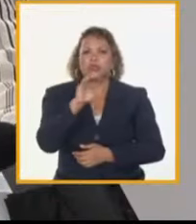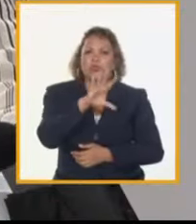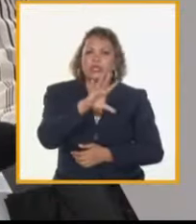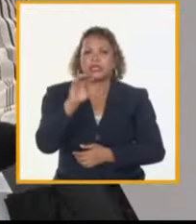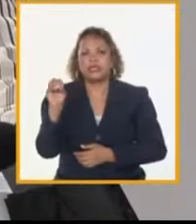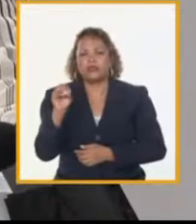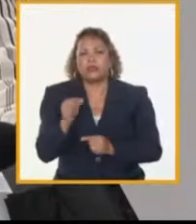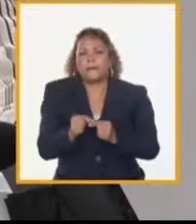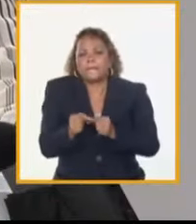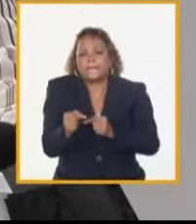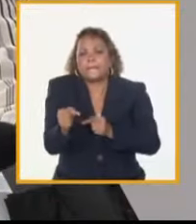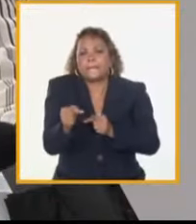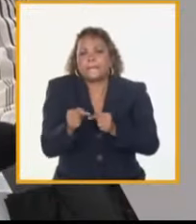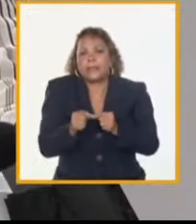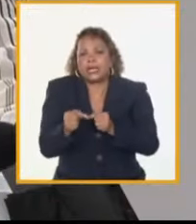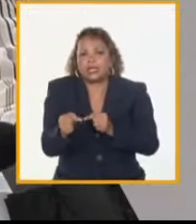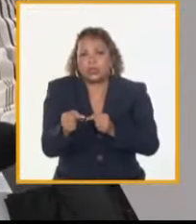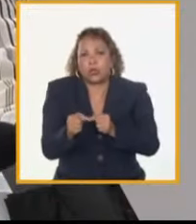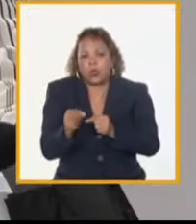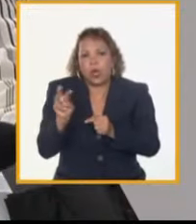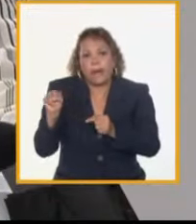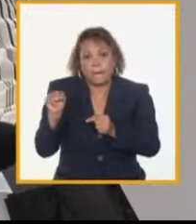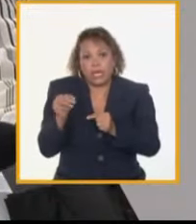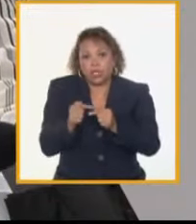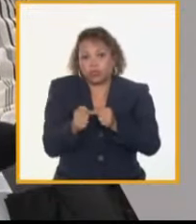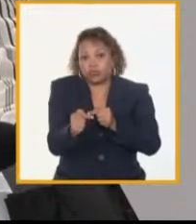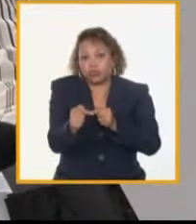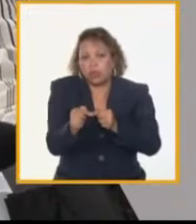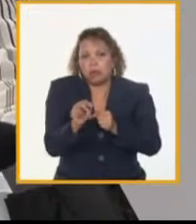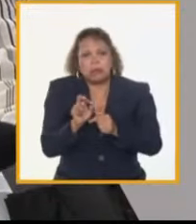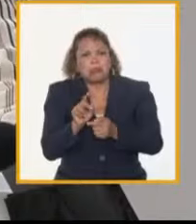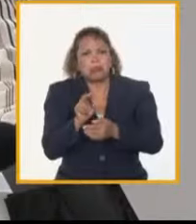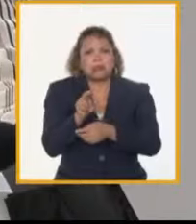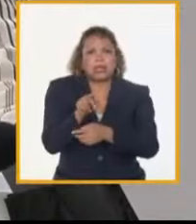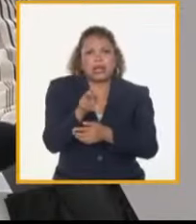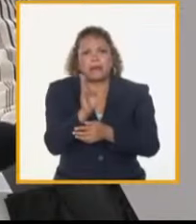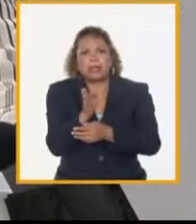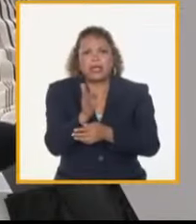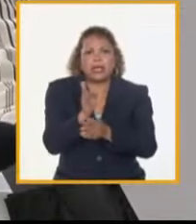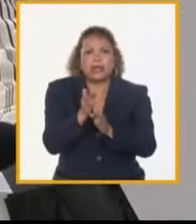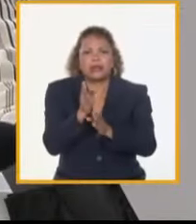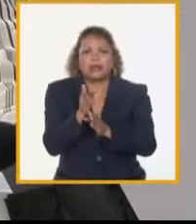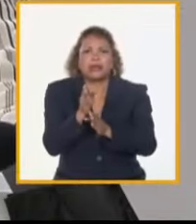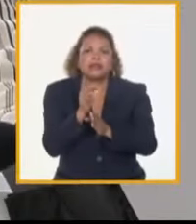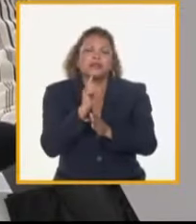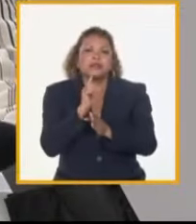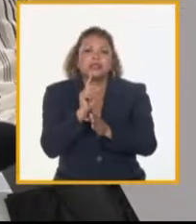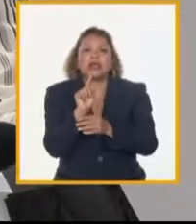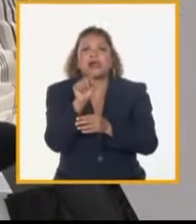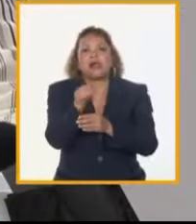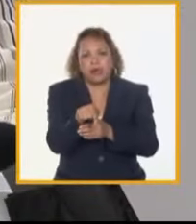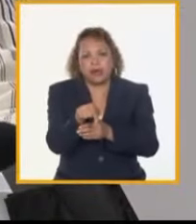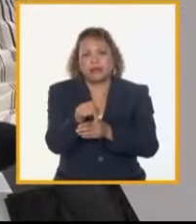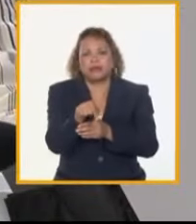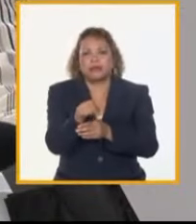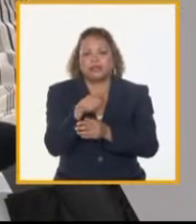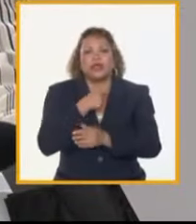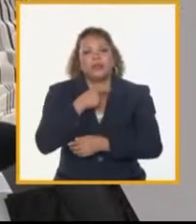600 metros, más o menos, deben de caminar. En el orden de 500 y 700 metros deben caminar y tienen acceso. Es decir, si la